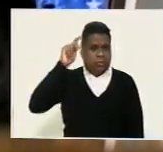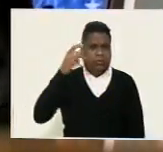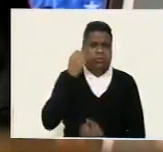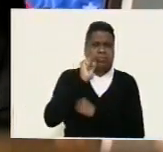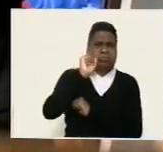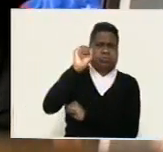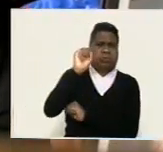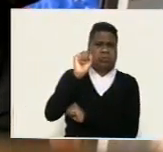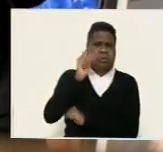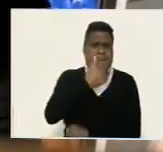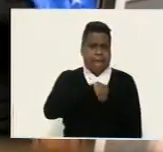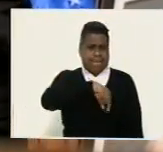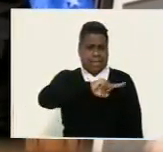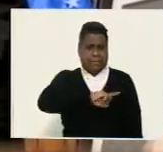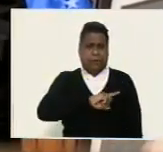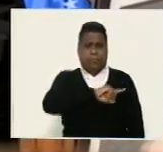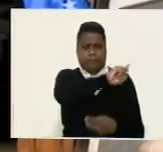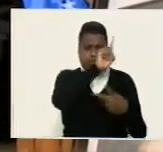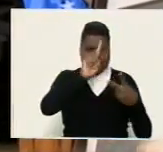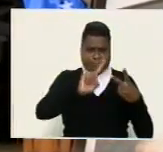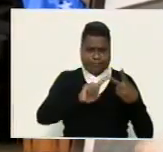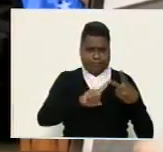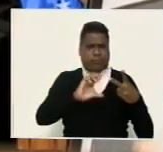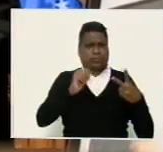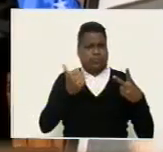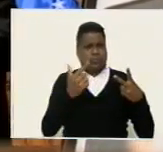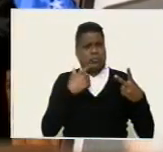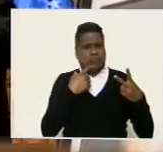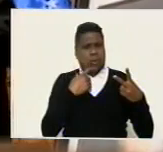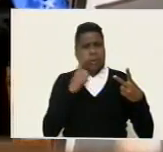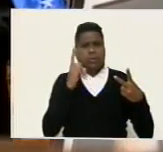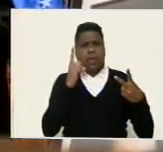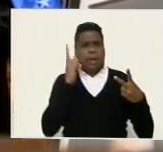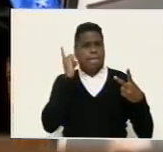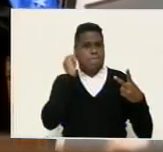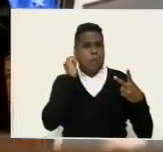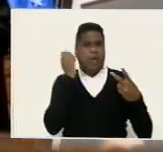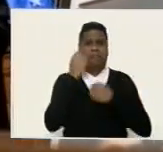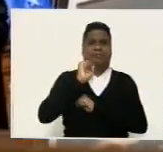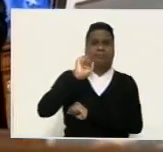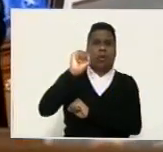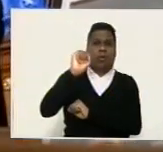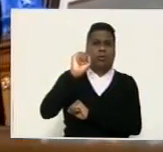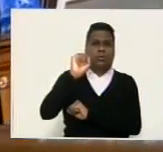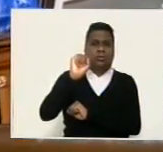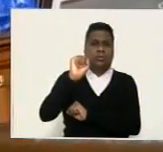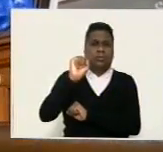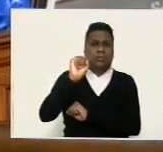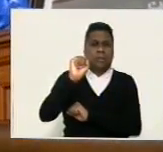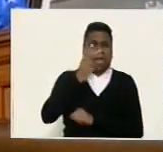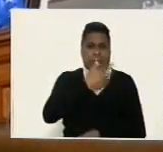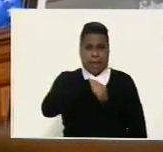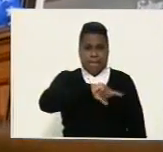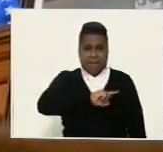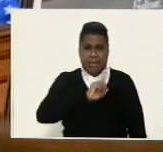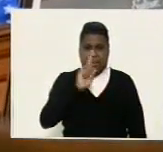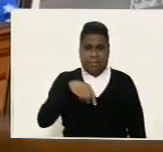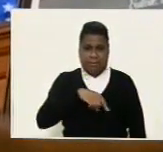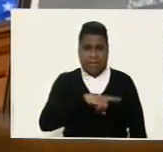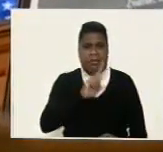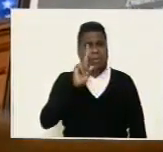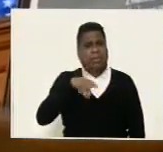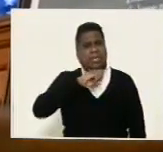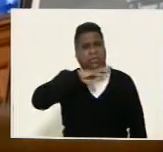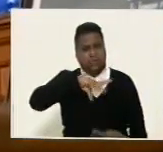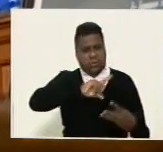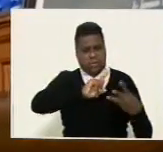a Anasoli y su resistencia también contra el imperio español. Recordemos